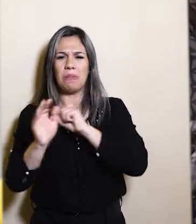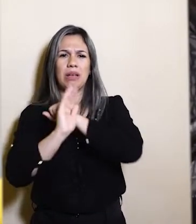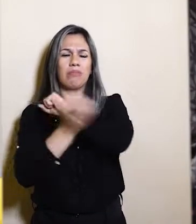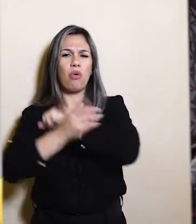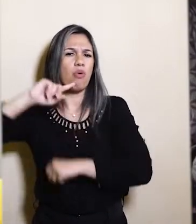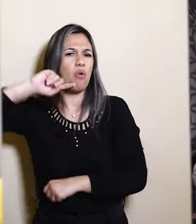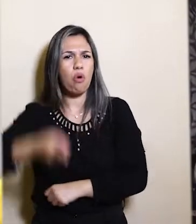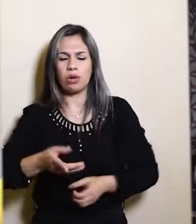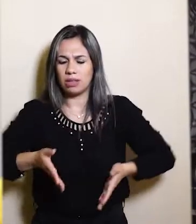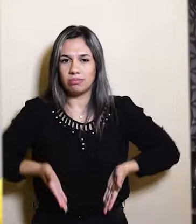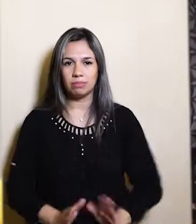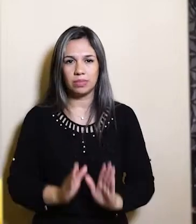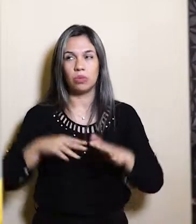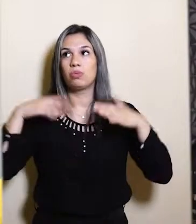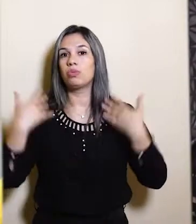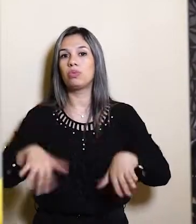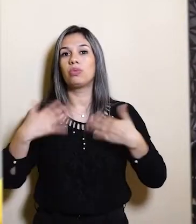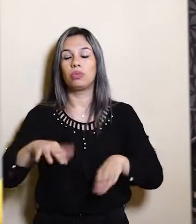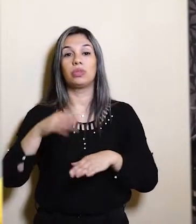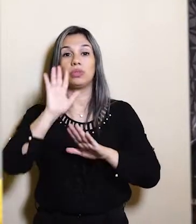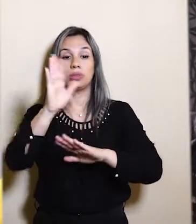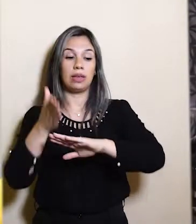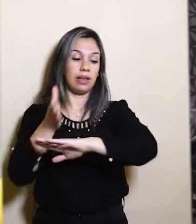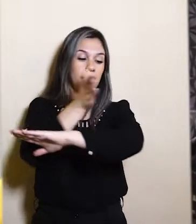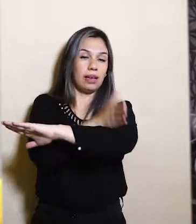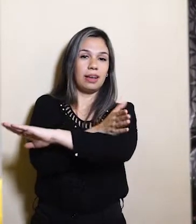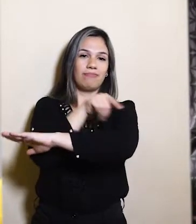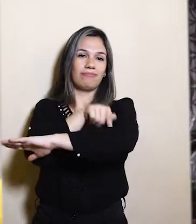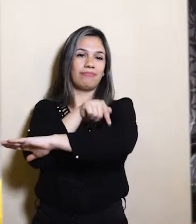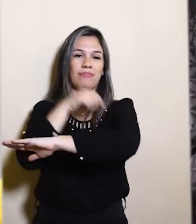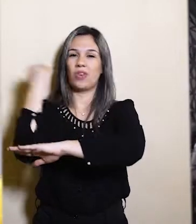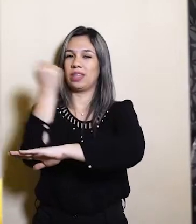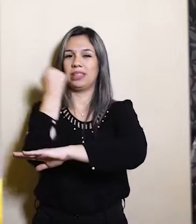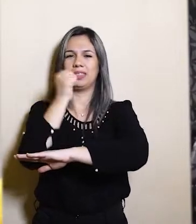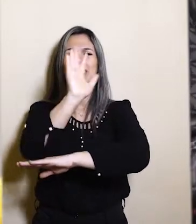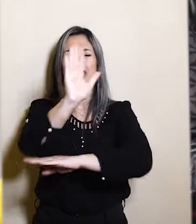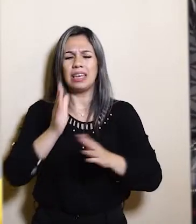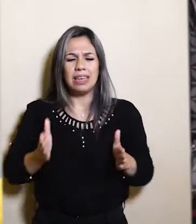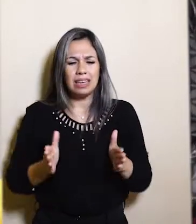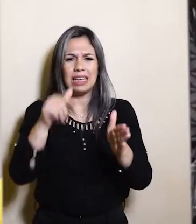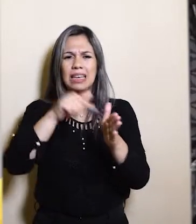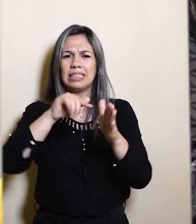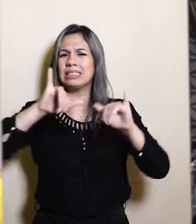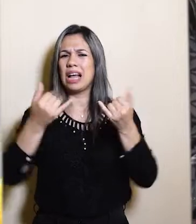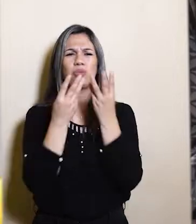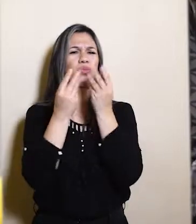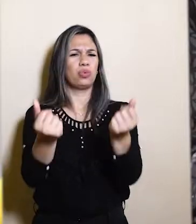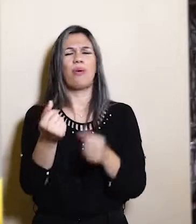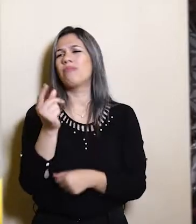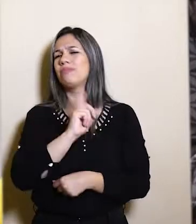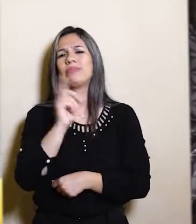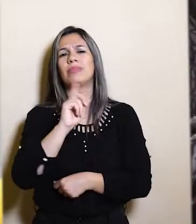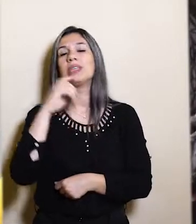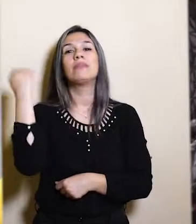inmediatas. Entonces es muy importante el inicio, el primer paso, que es esta ruta. Pero la ruta no va a ser suficiente si no cuenta con la